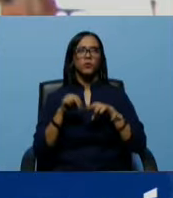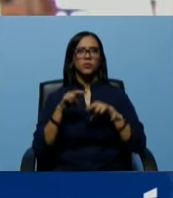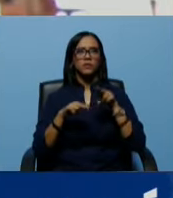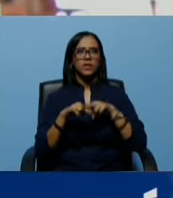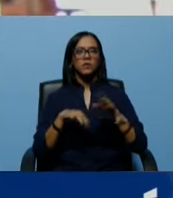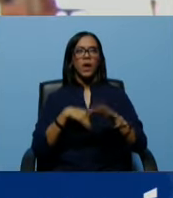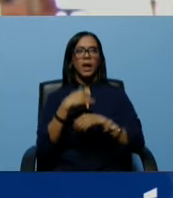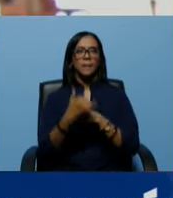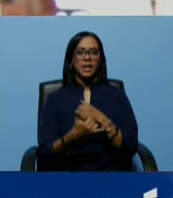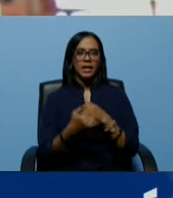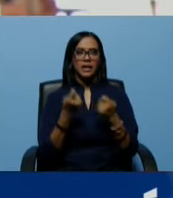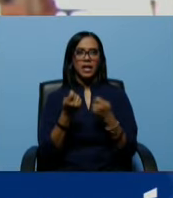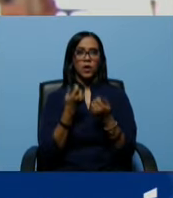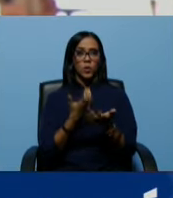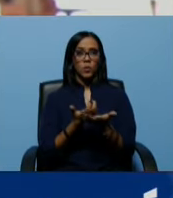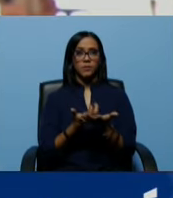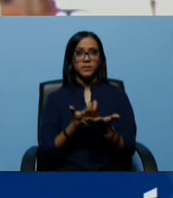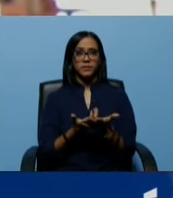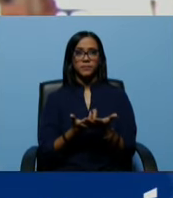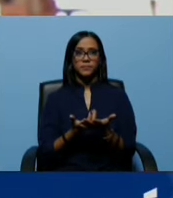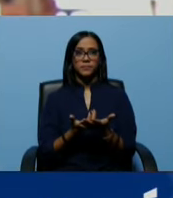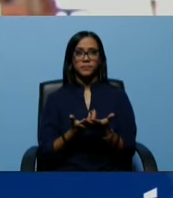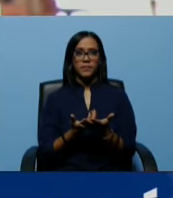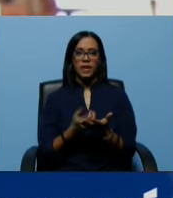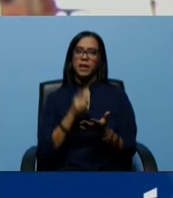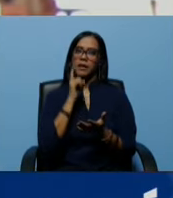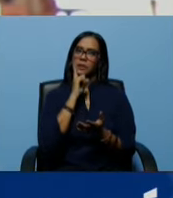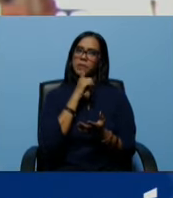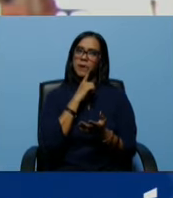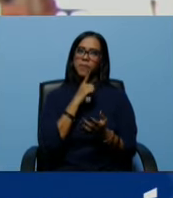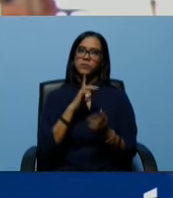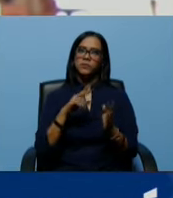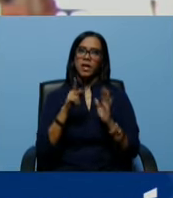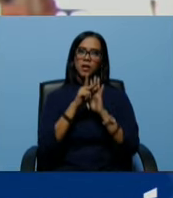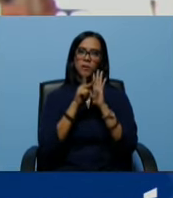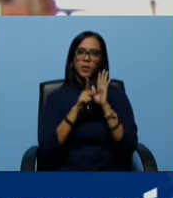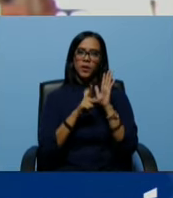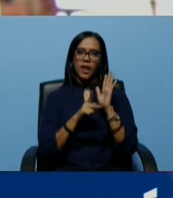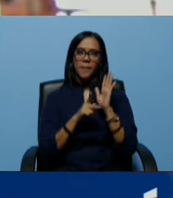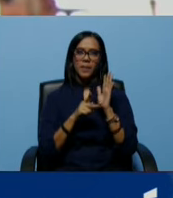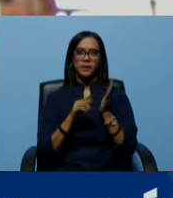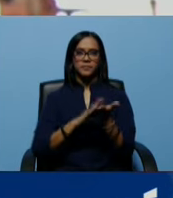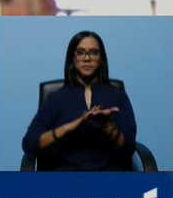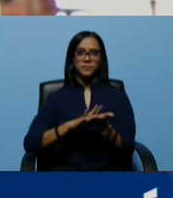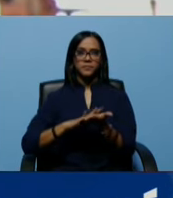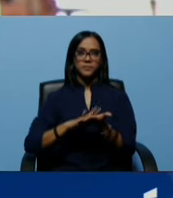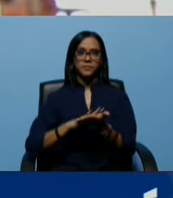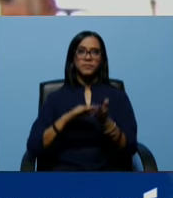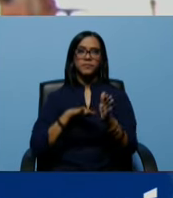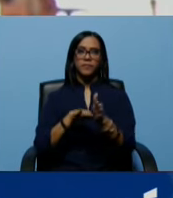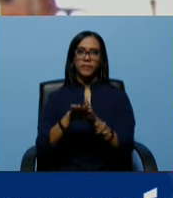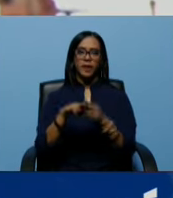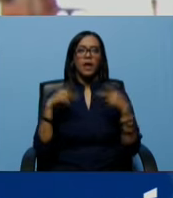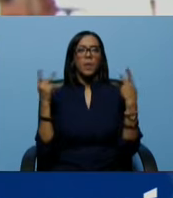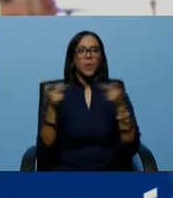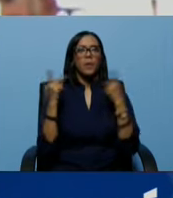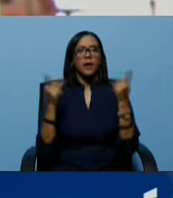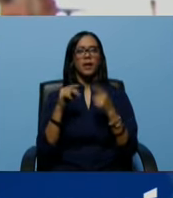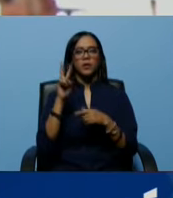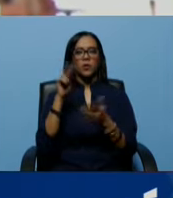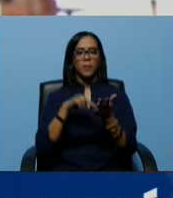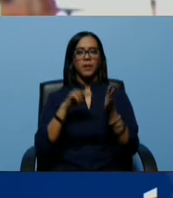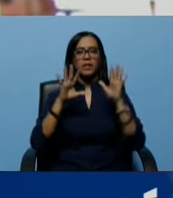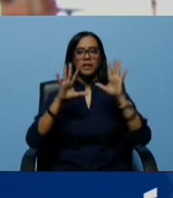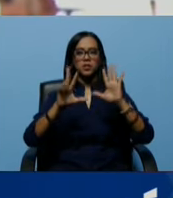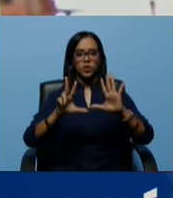plan económico que llamamos el Programa de Recuperación, Crecimiento y Prosperidad del 2018,